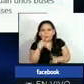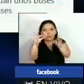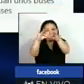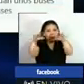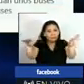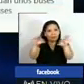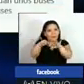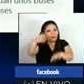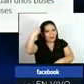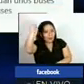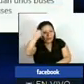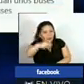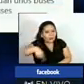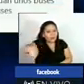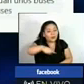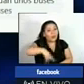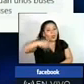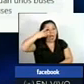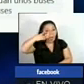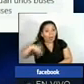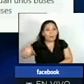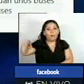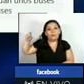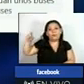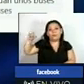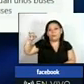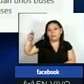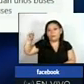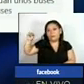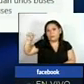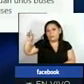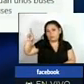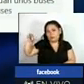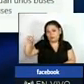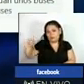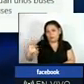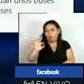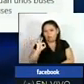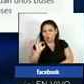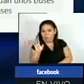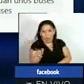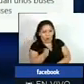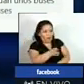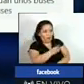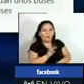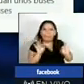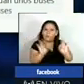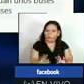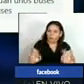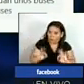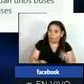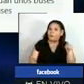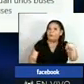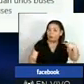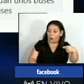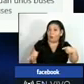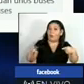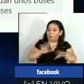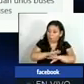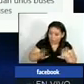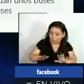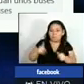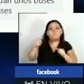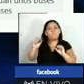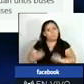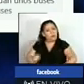respuestas que dieron. Por ejemplo, Xiomara Andrade de Araya dice que mejoren las unidades del transporte público primero para que tengan derecho a